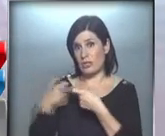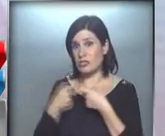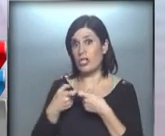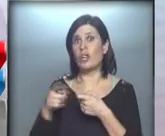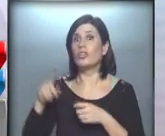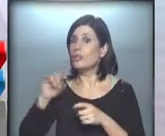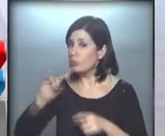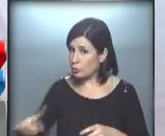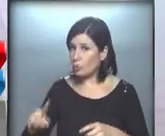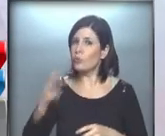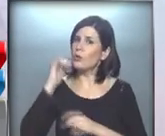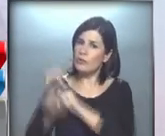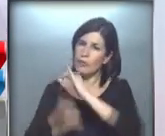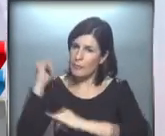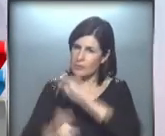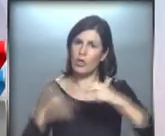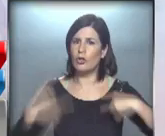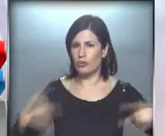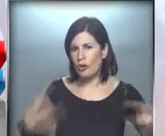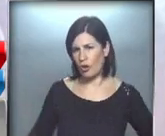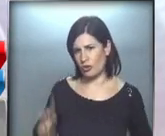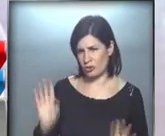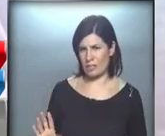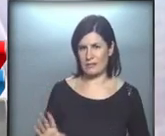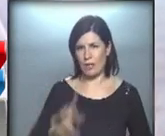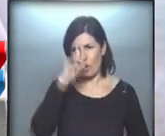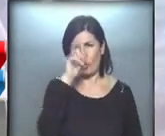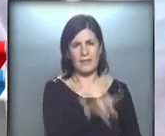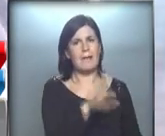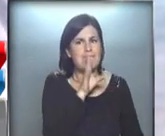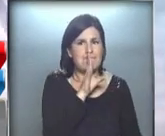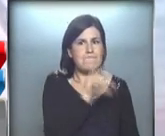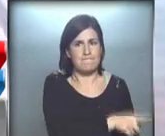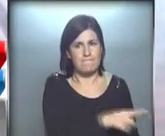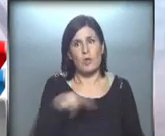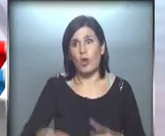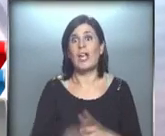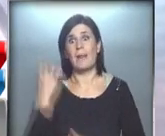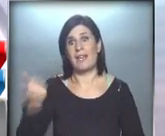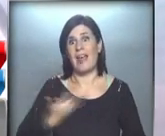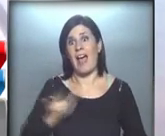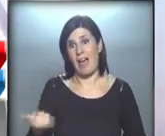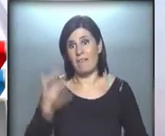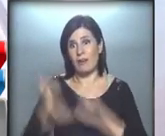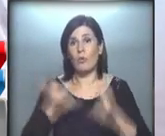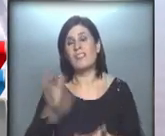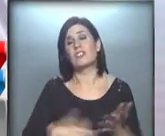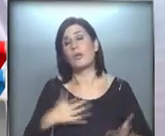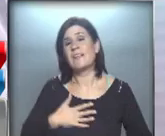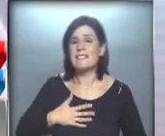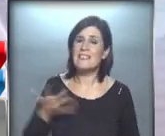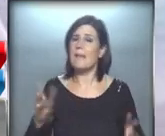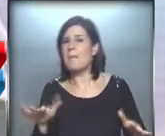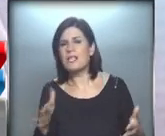la que ha tomado la posta de la información, y fue justamente la única que durante esta mañana hablaba más temprano de una ligera